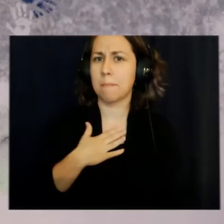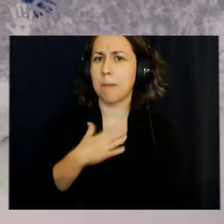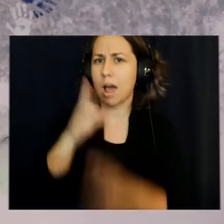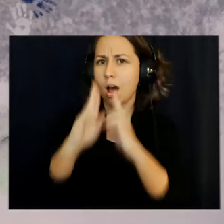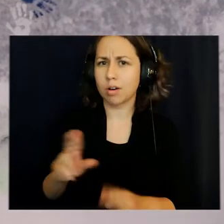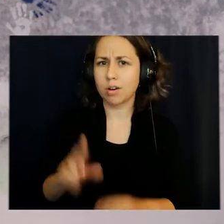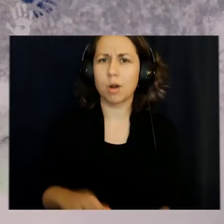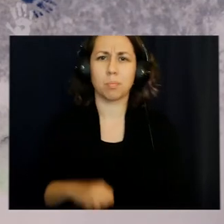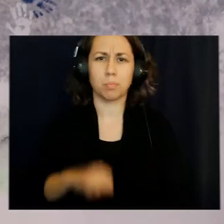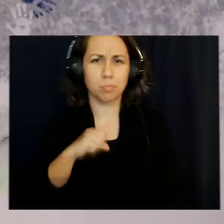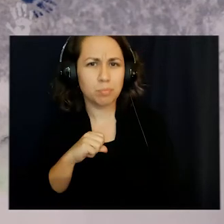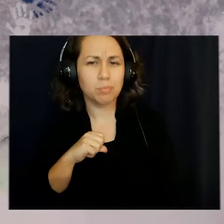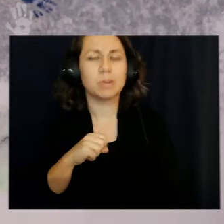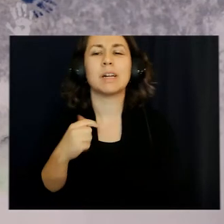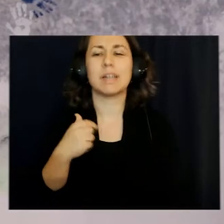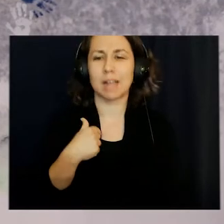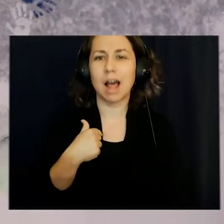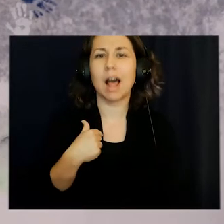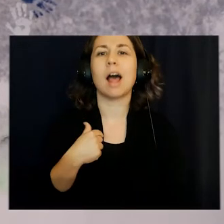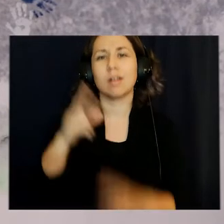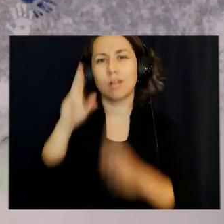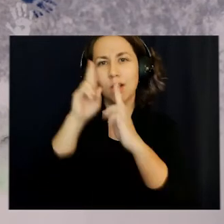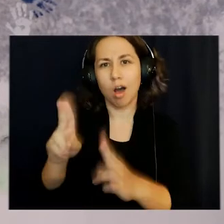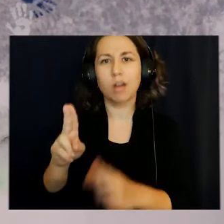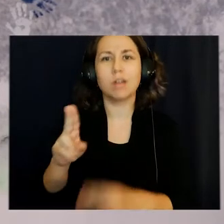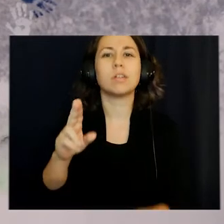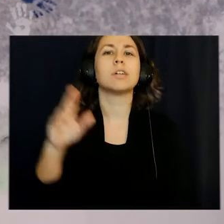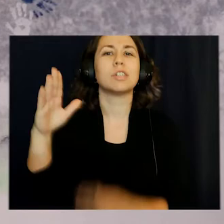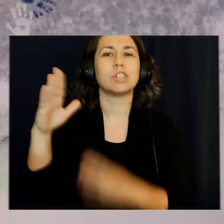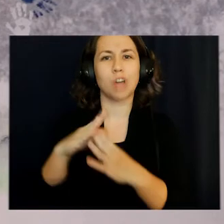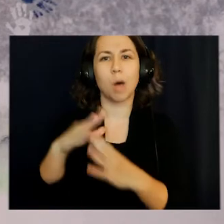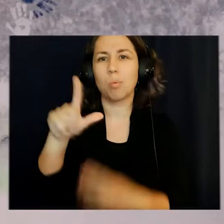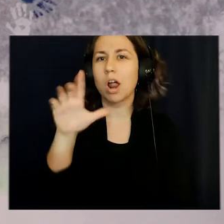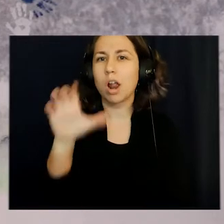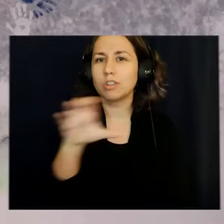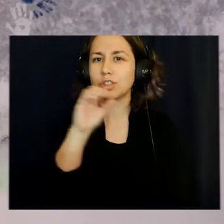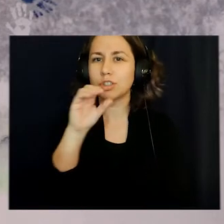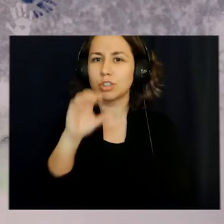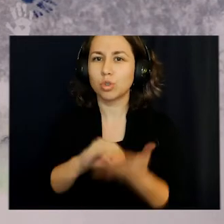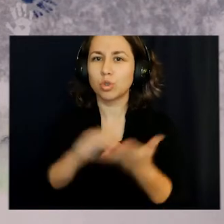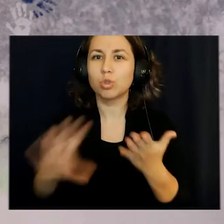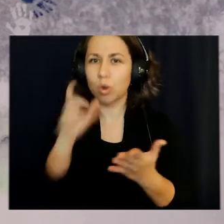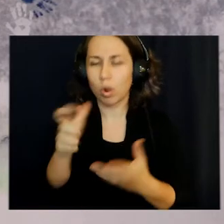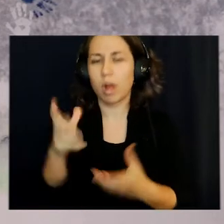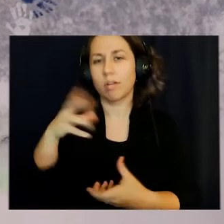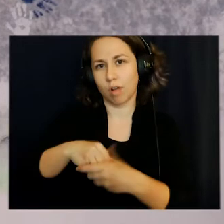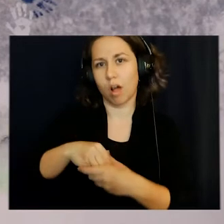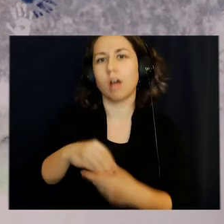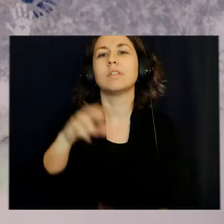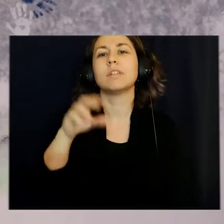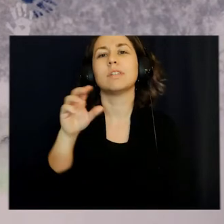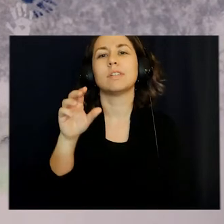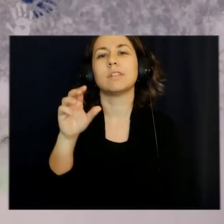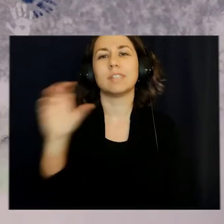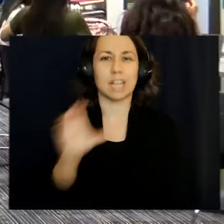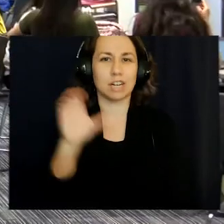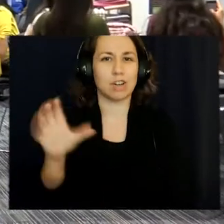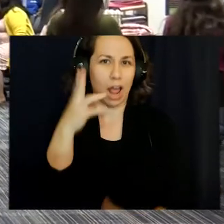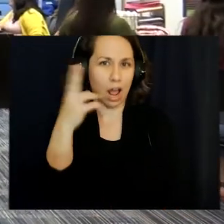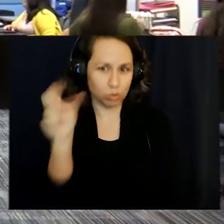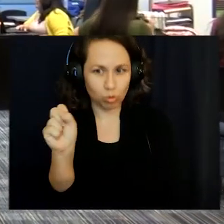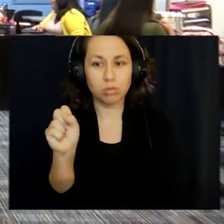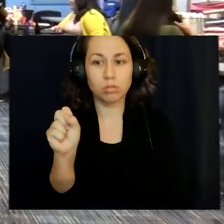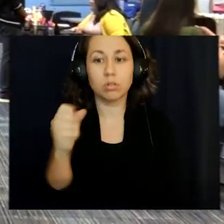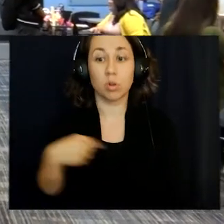y privilegio reconocer a todos los centuriones que están entre los 100 mejores del Distrito de Santa Ana. En la